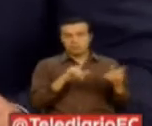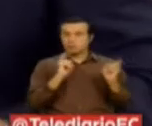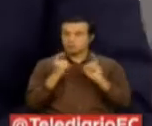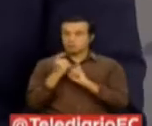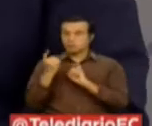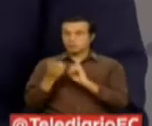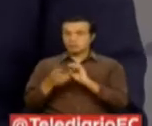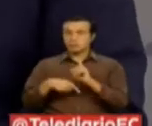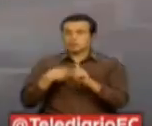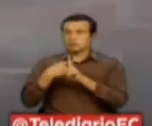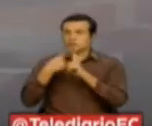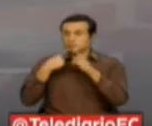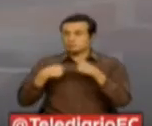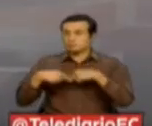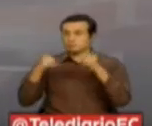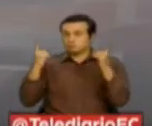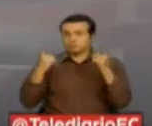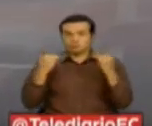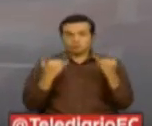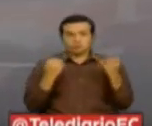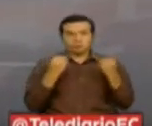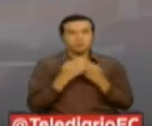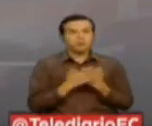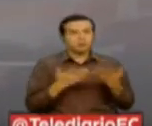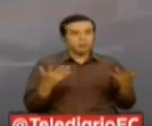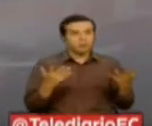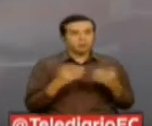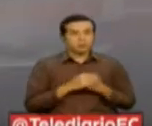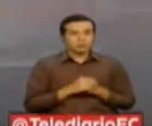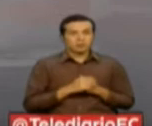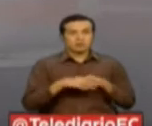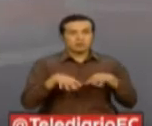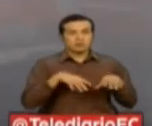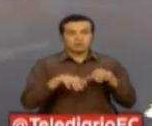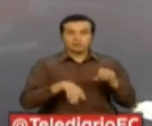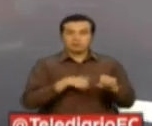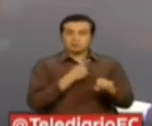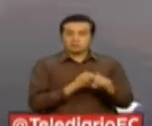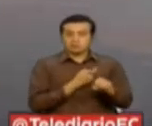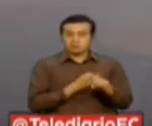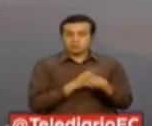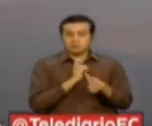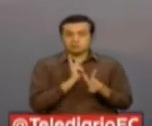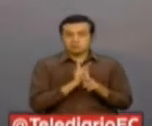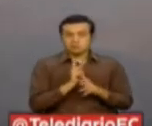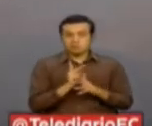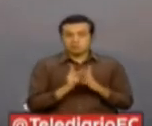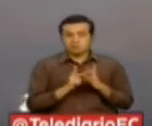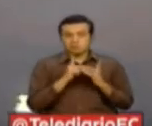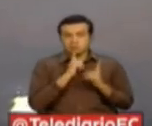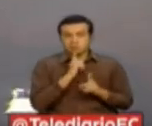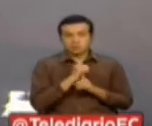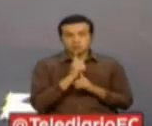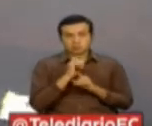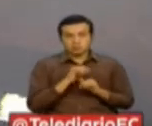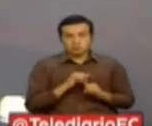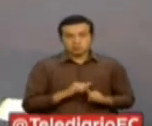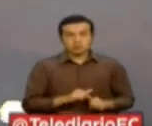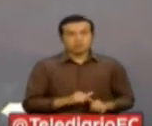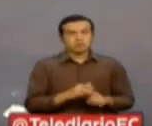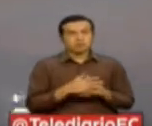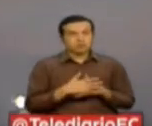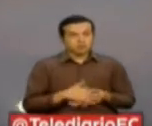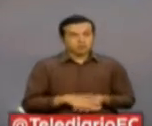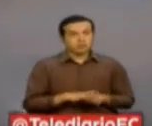declarado una de las acciones que se puedan implementar concretas sobre los puntos que son correctos que en los puntos en los que